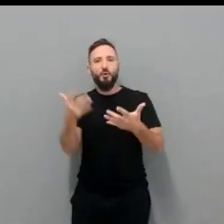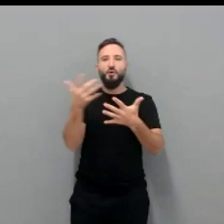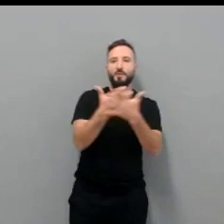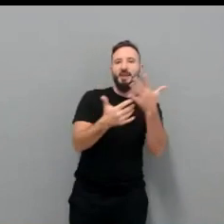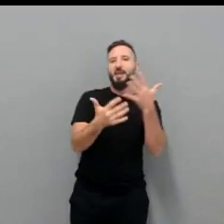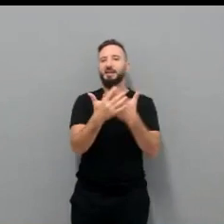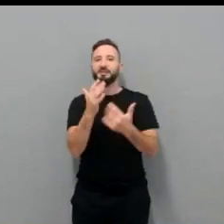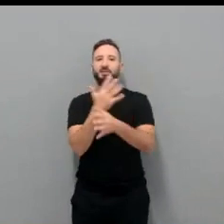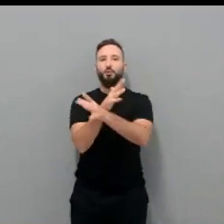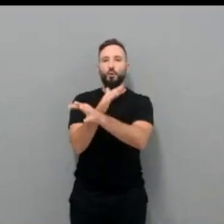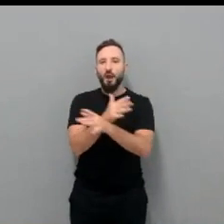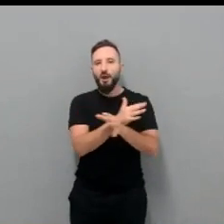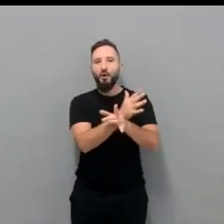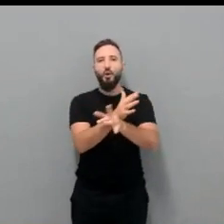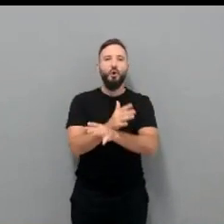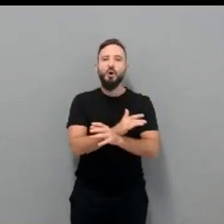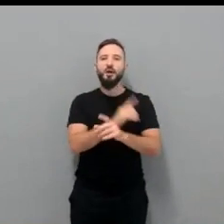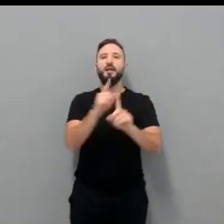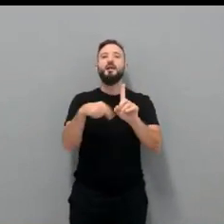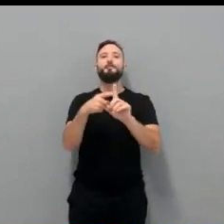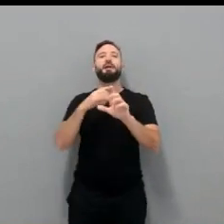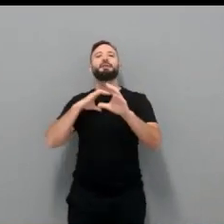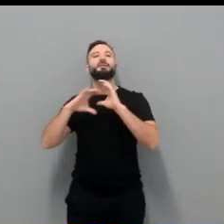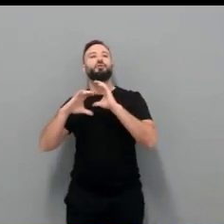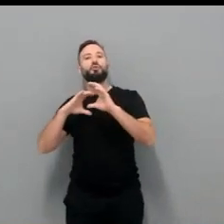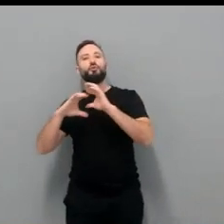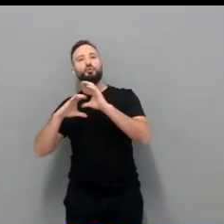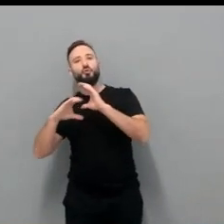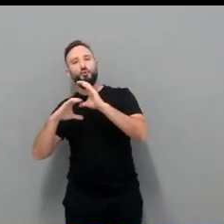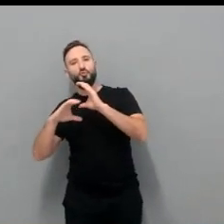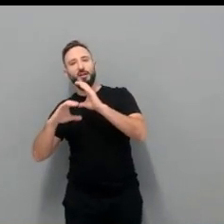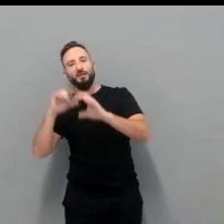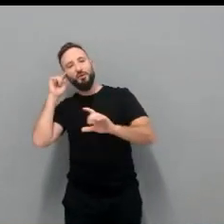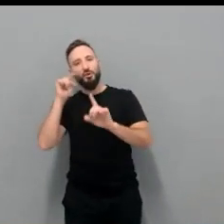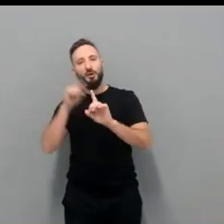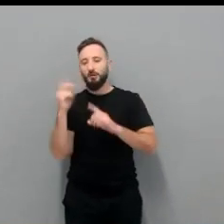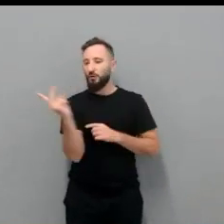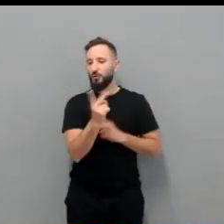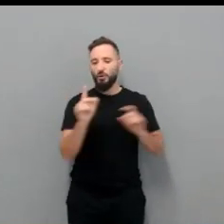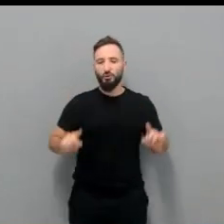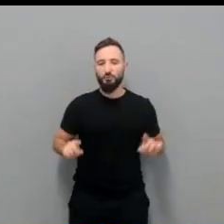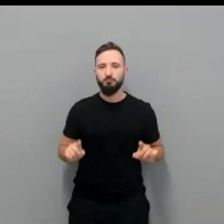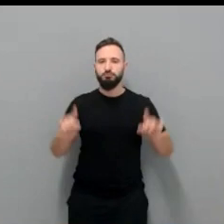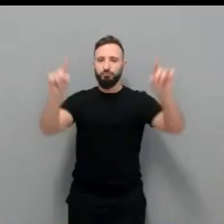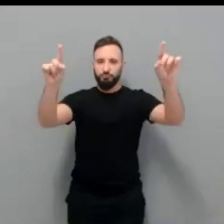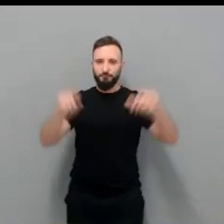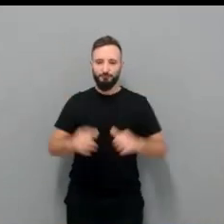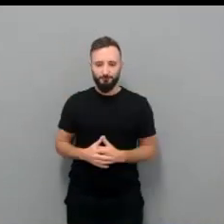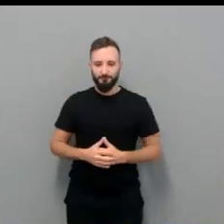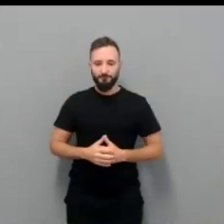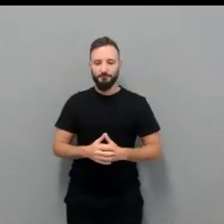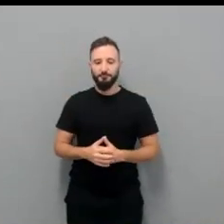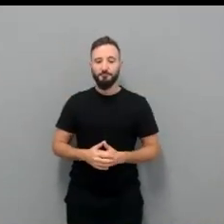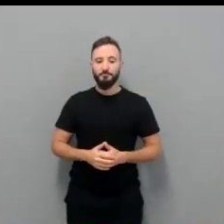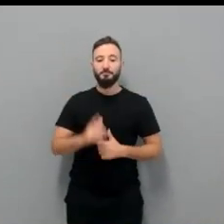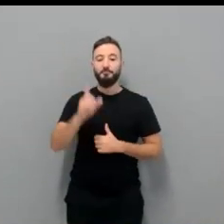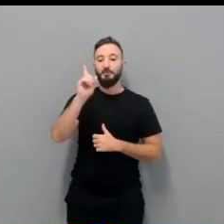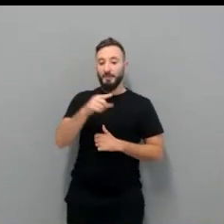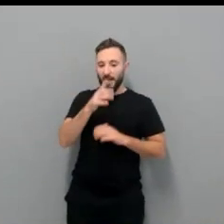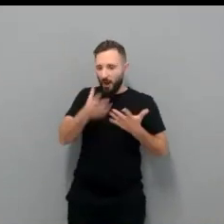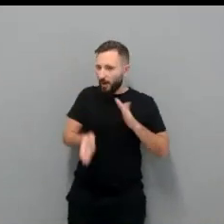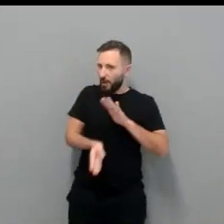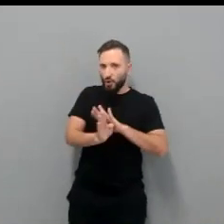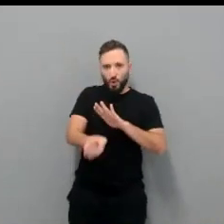juegos y comunicación, digamos, para juntar las dos cosas. Bueno, y ahora hay que seguir adelante. O